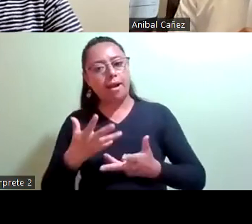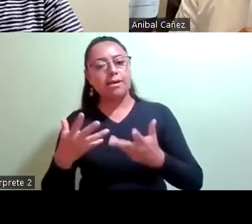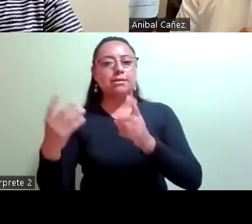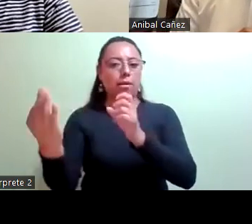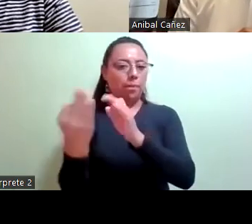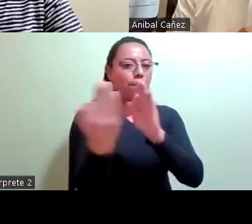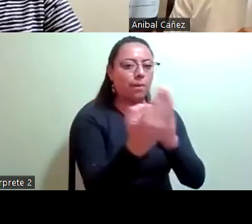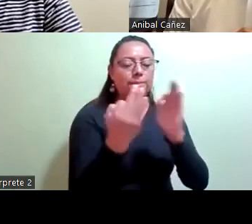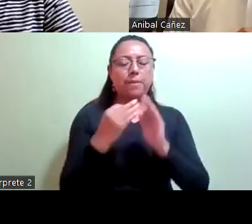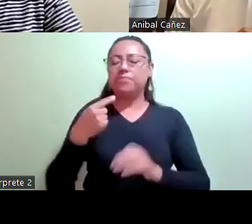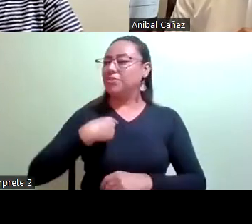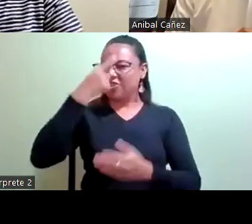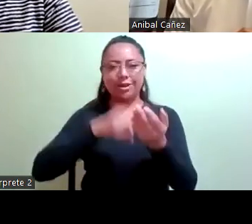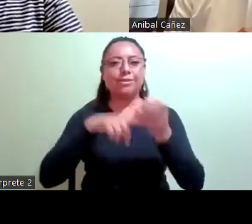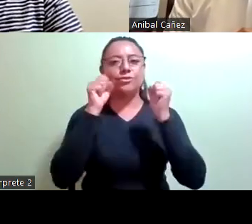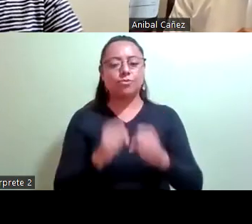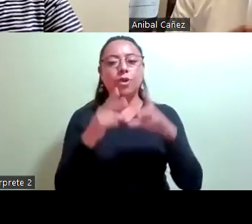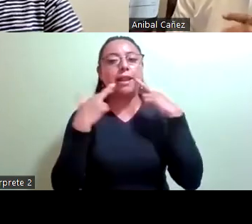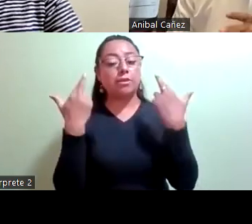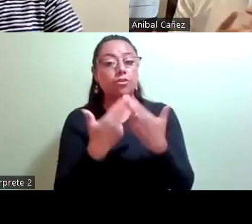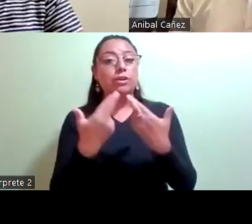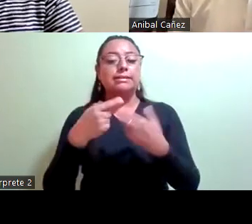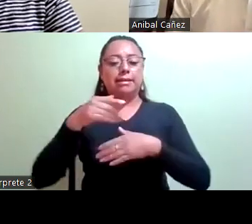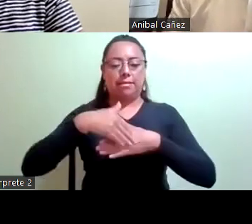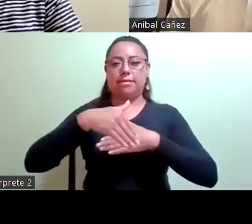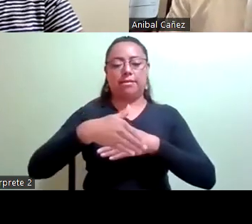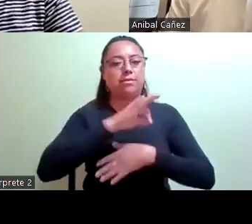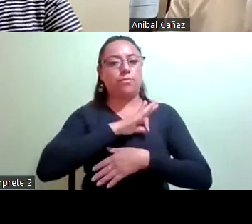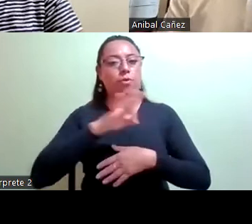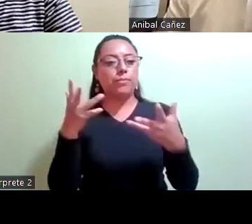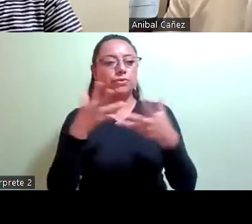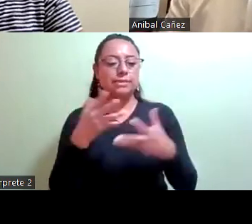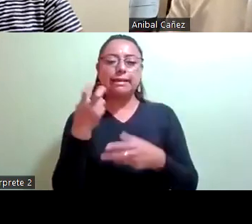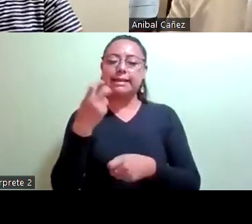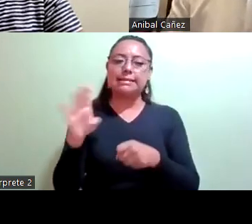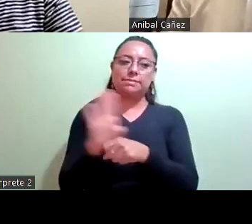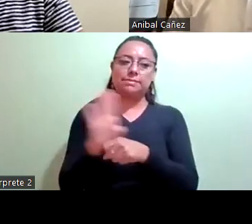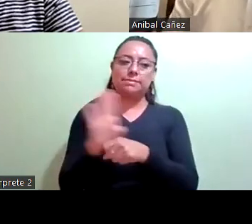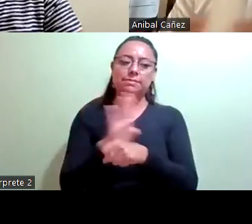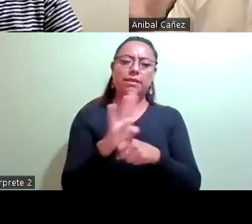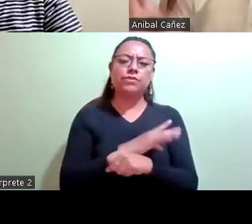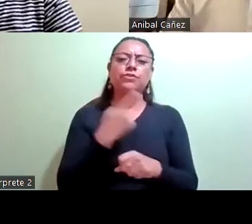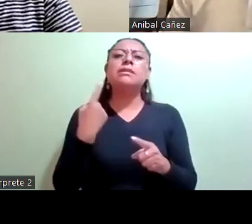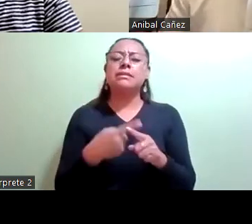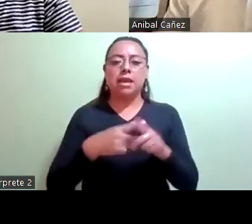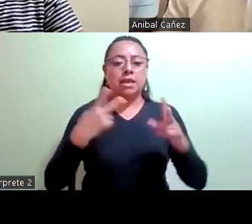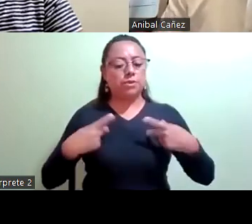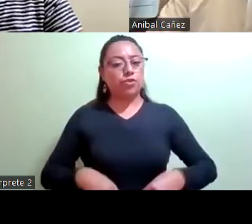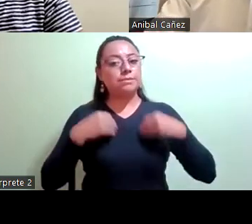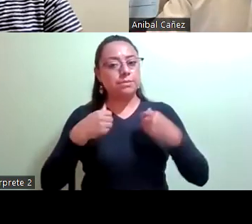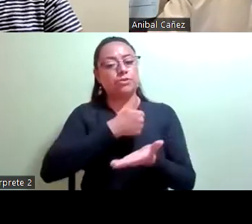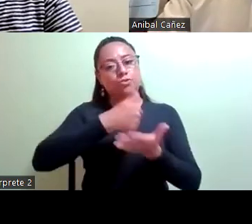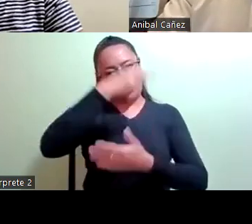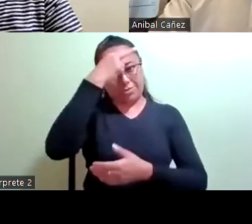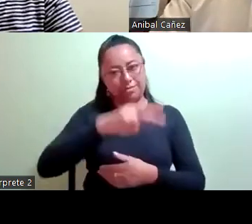cierto que las reuniones que podamos llevar a cabo van a ser en beneficio no solo de las y los capitalinos, sino de los más